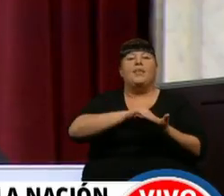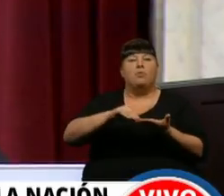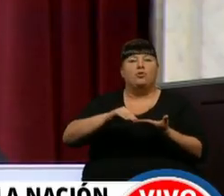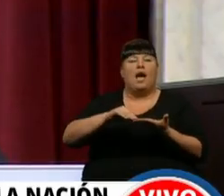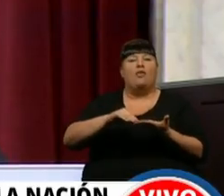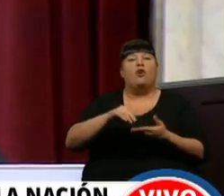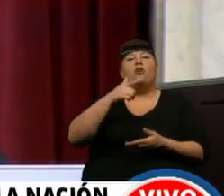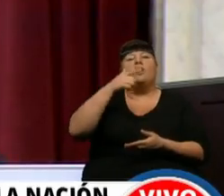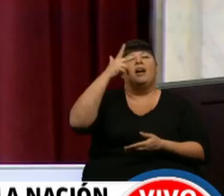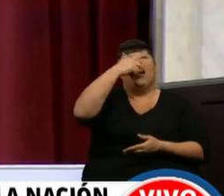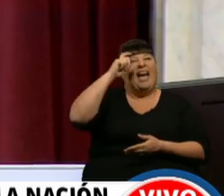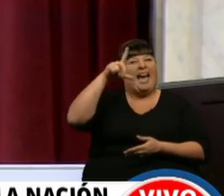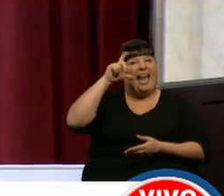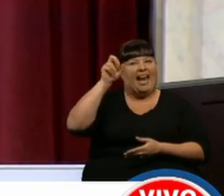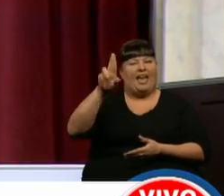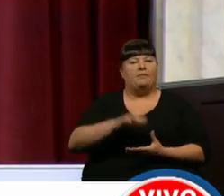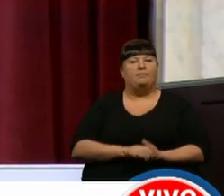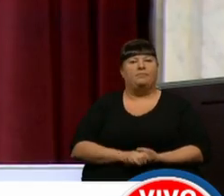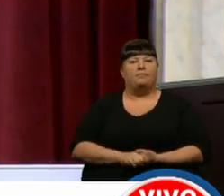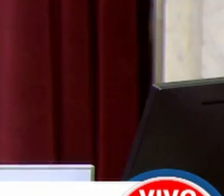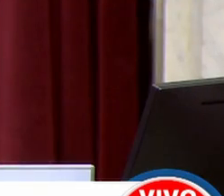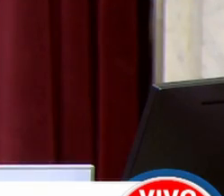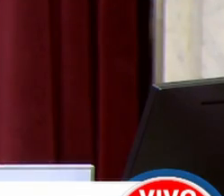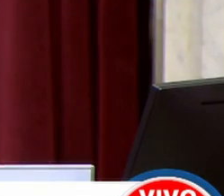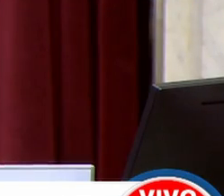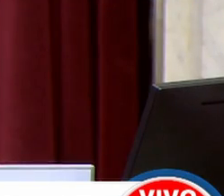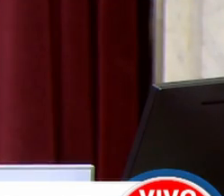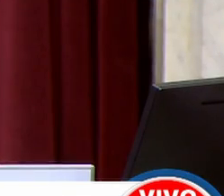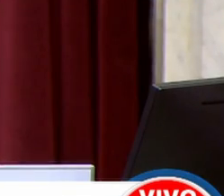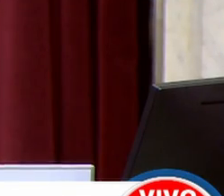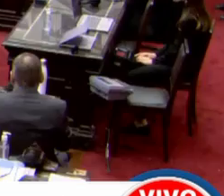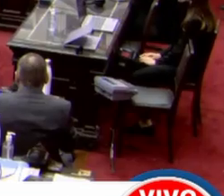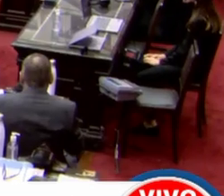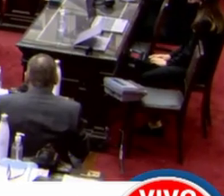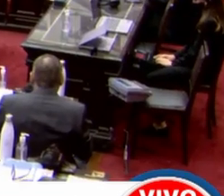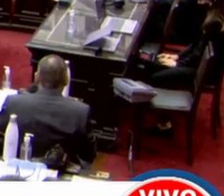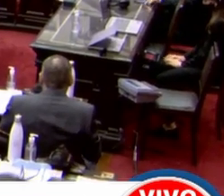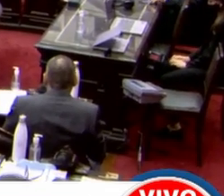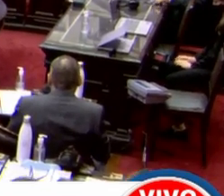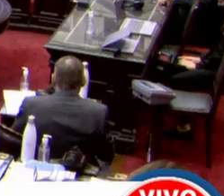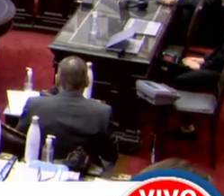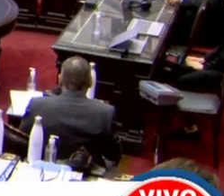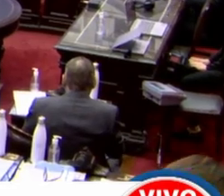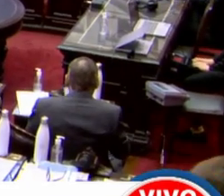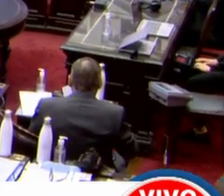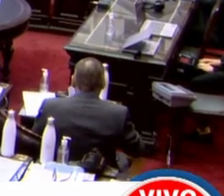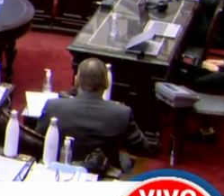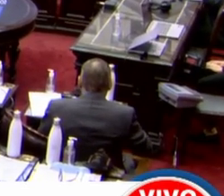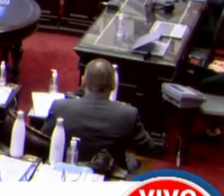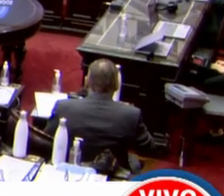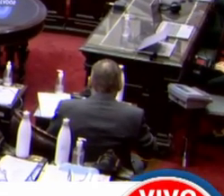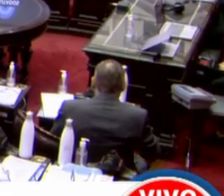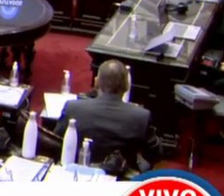carlos salomón heller si has presidente bueno vamos a repetir lo que ya